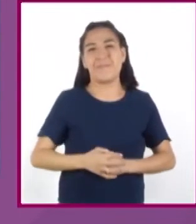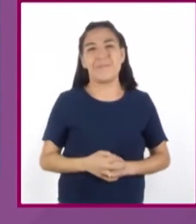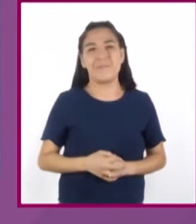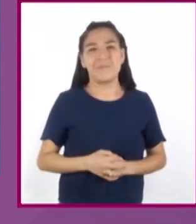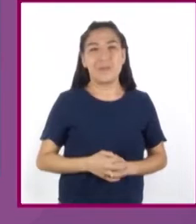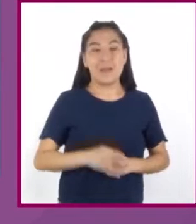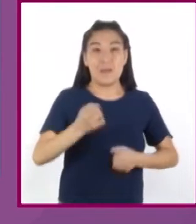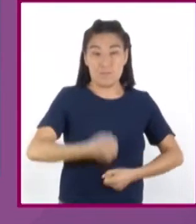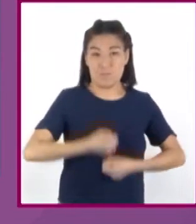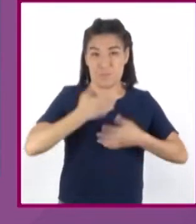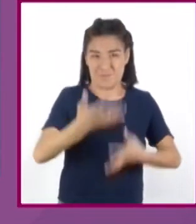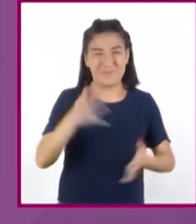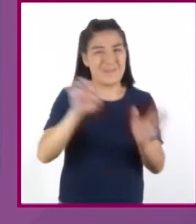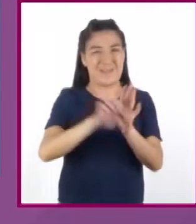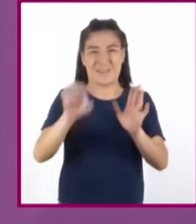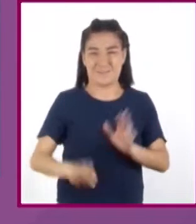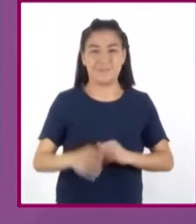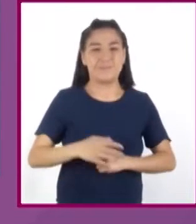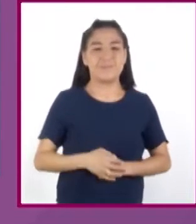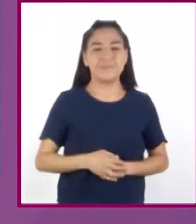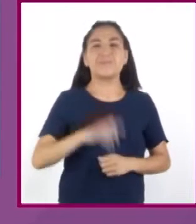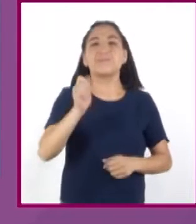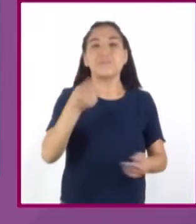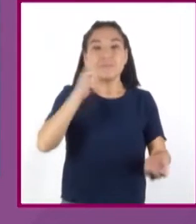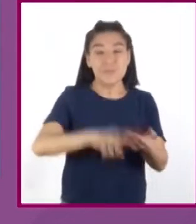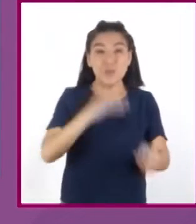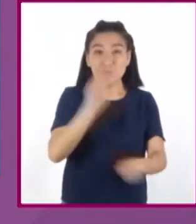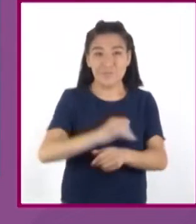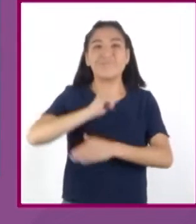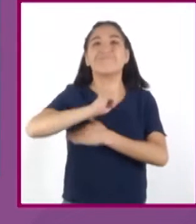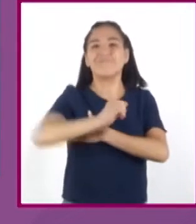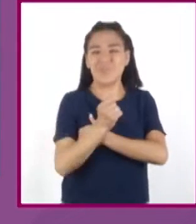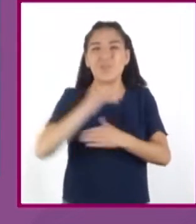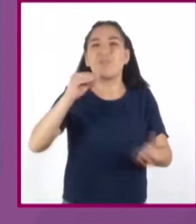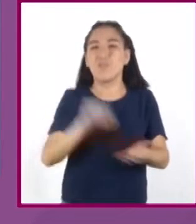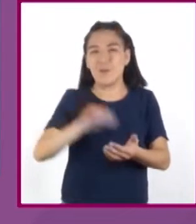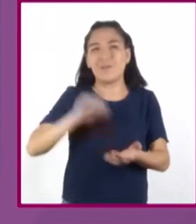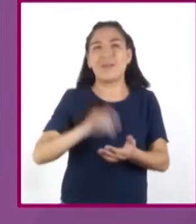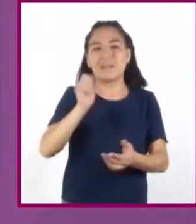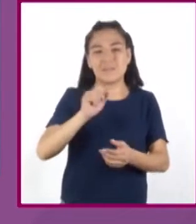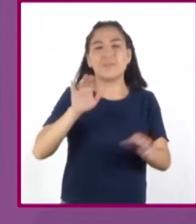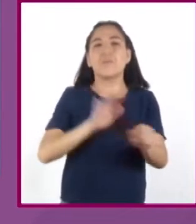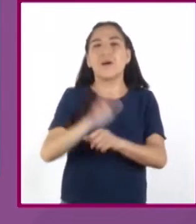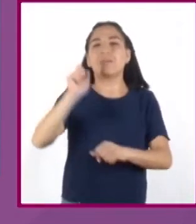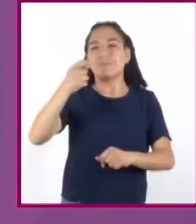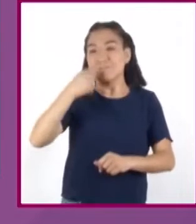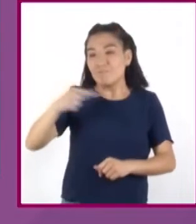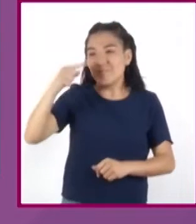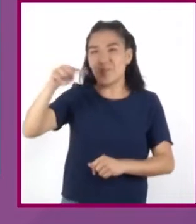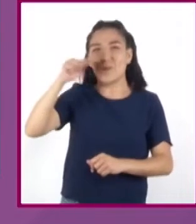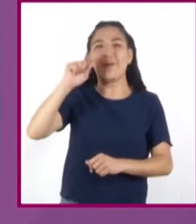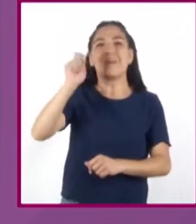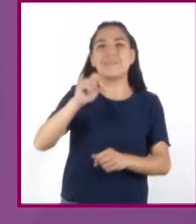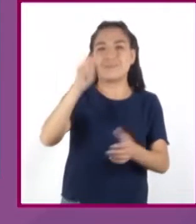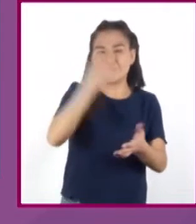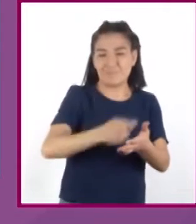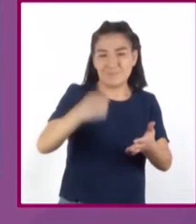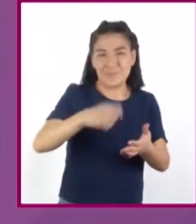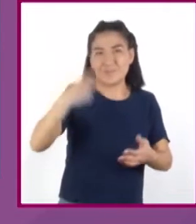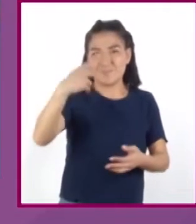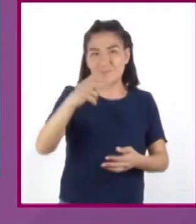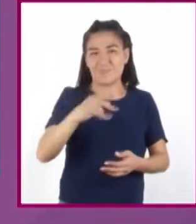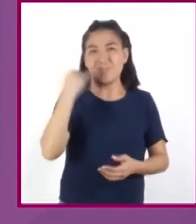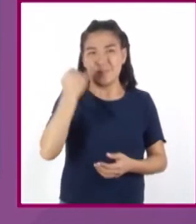En poesía, por ejemplo, conservamos hasta el día de hoy una de las creaciones poéticas más importantes escrita en lengua